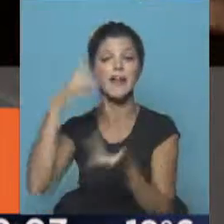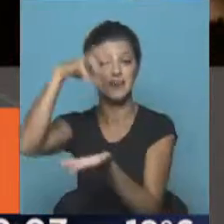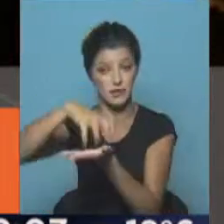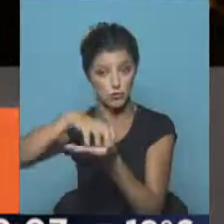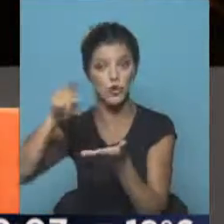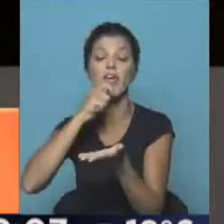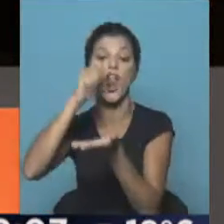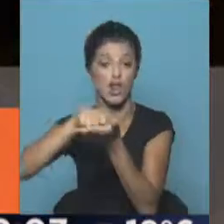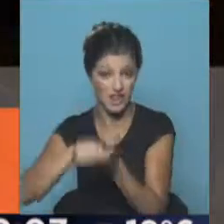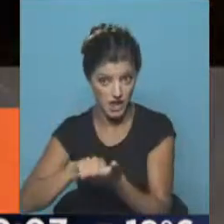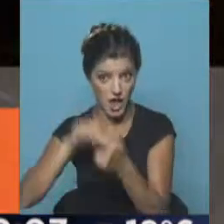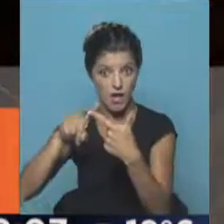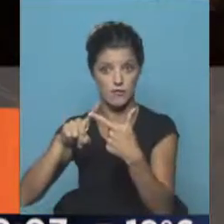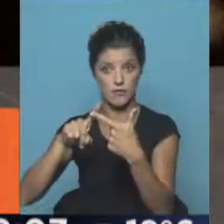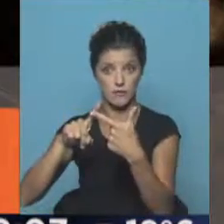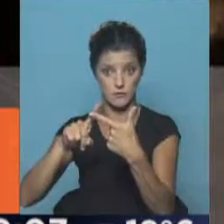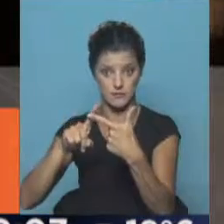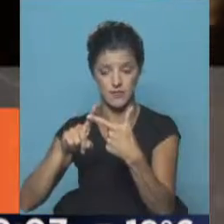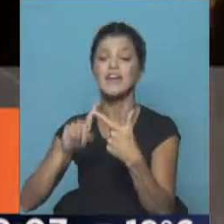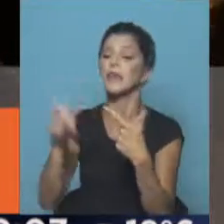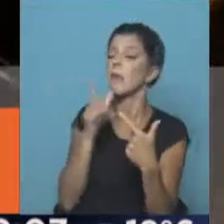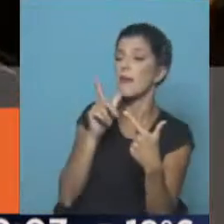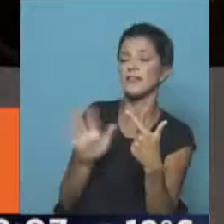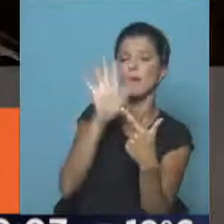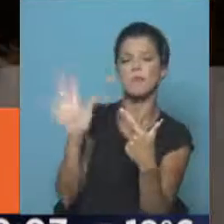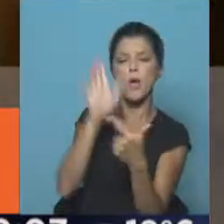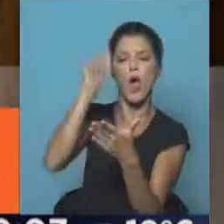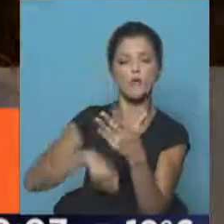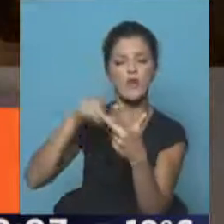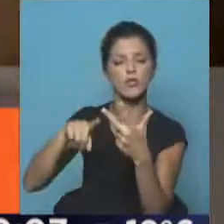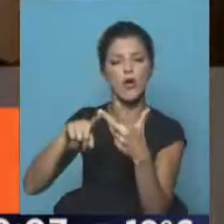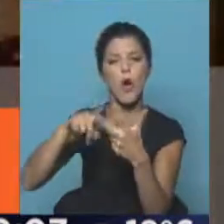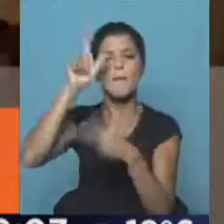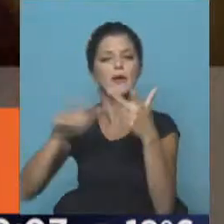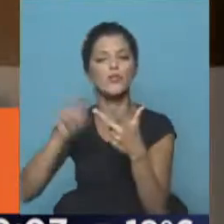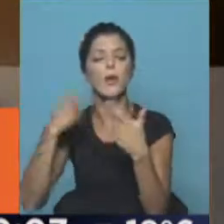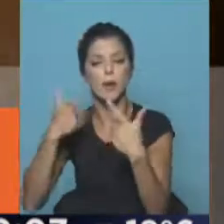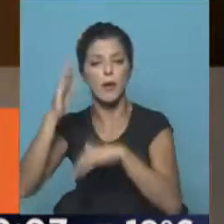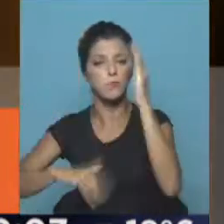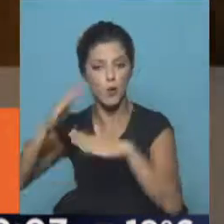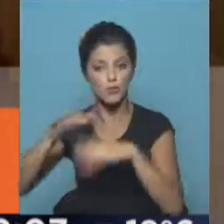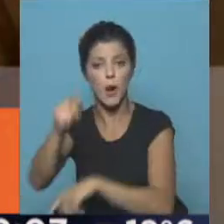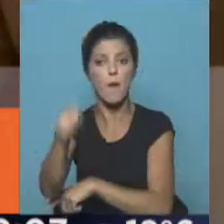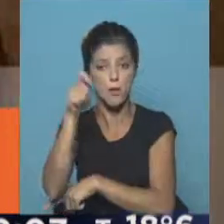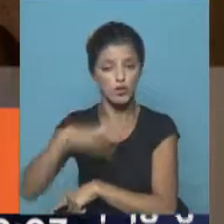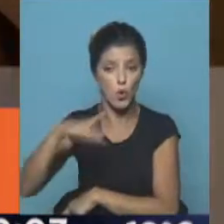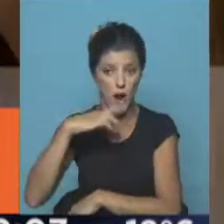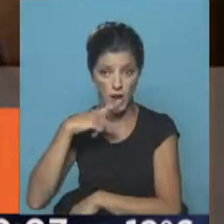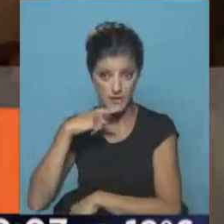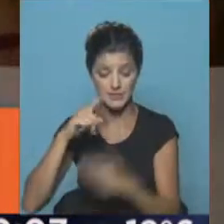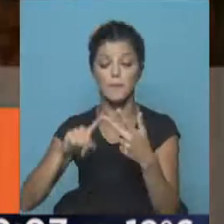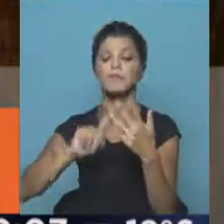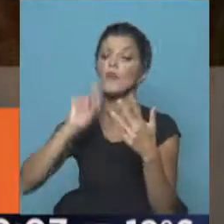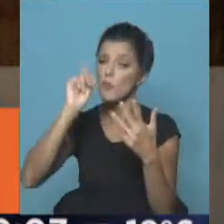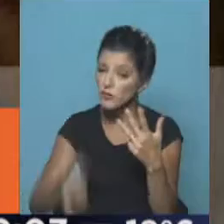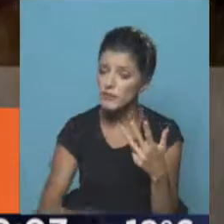Loterías y Casinos, y la presunta contratación fraudulenta de personal en la construcción del Puerto de la Plata, así como supuestas